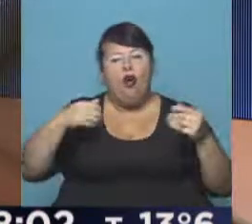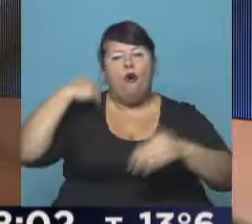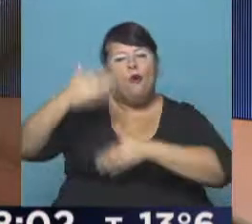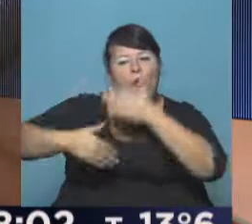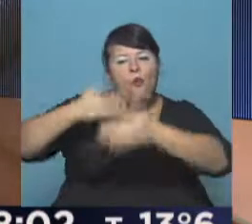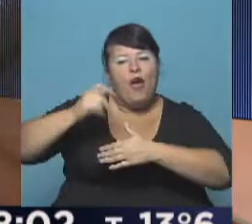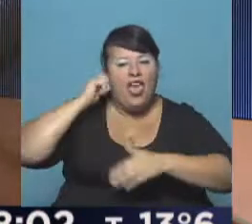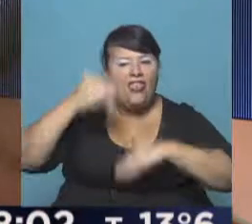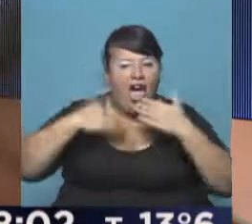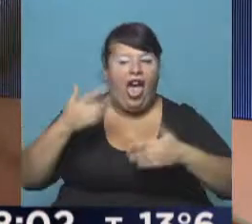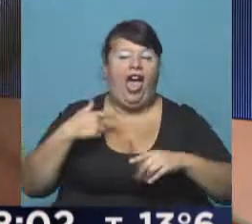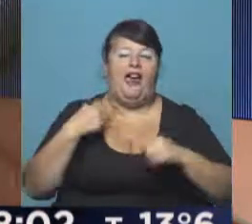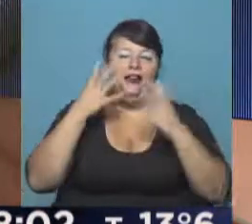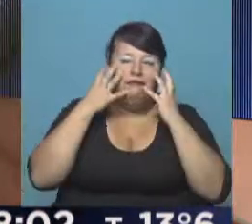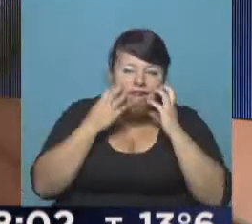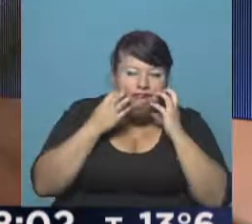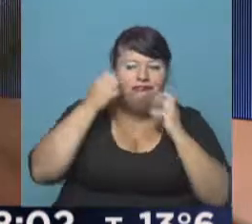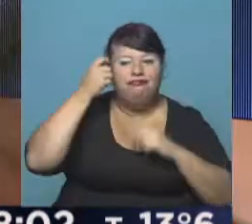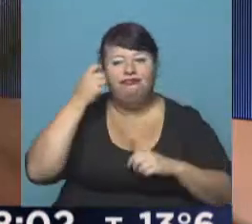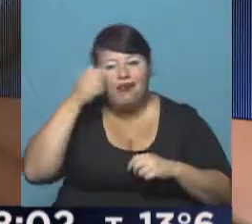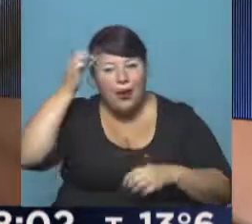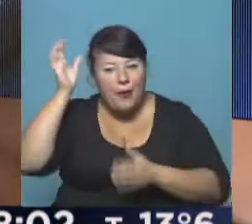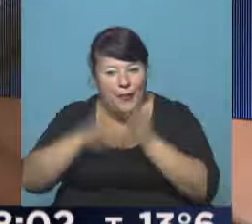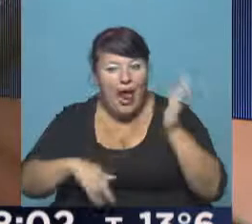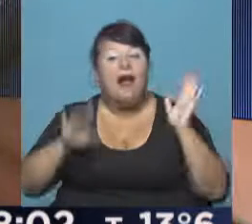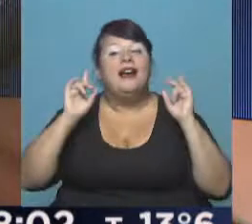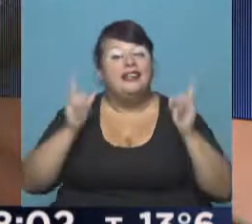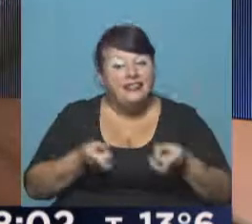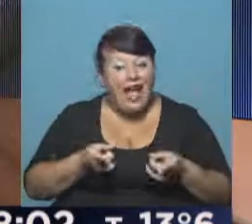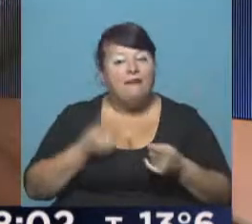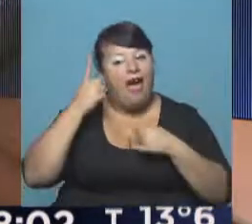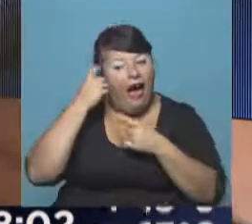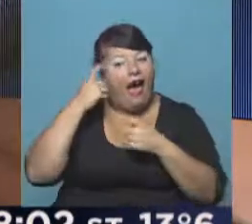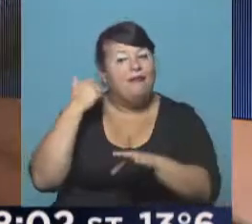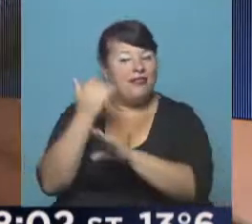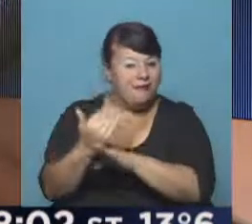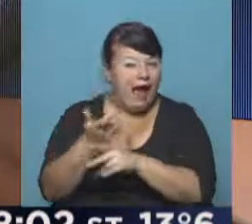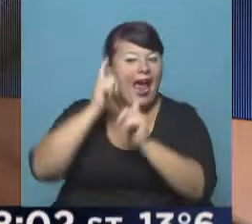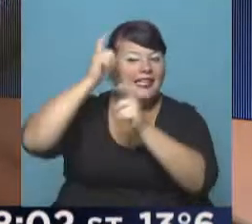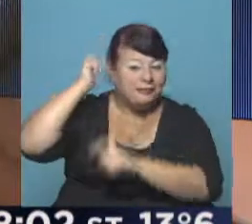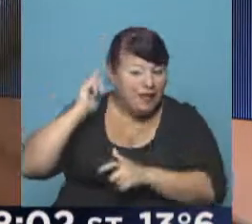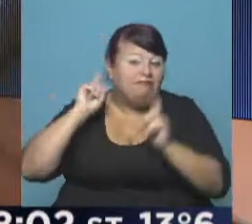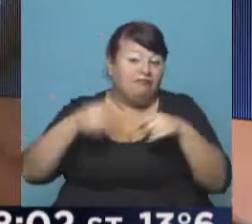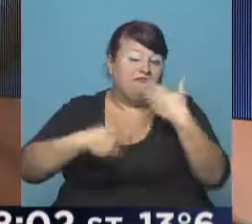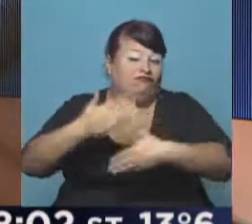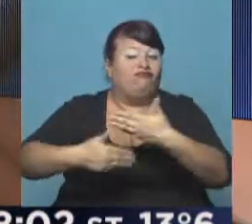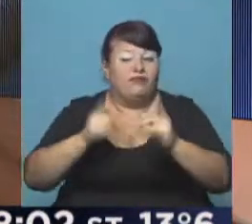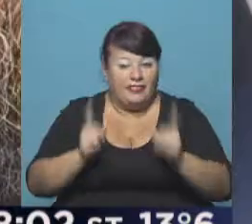los años vamos sumando arrugas, vamos sumando canas, pero también vamos sumando aprendizaje, experiencia y, por qué no,